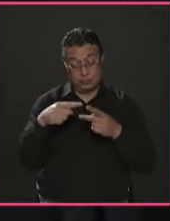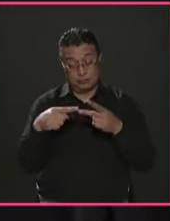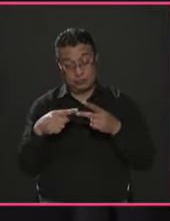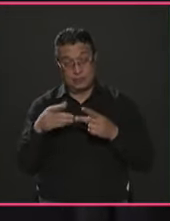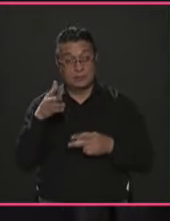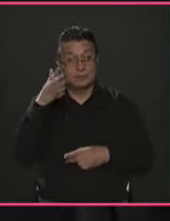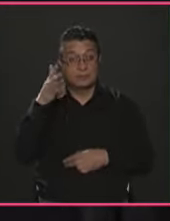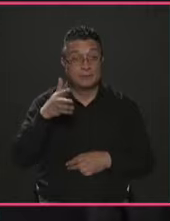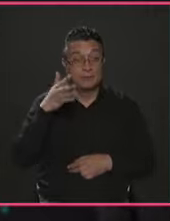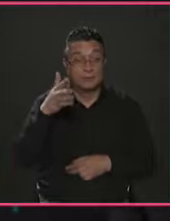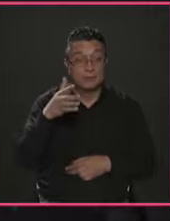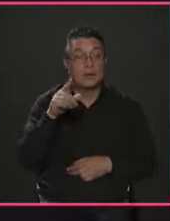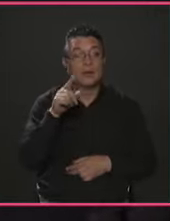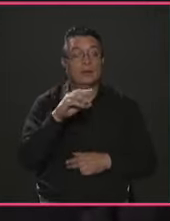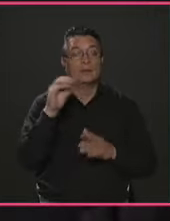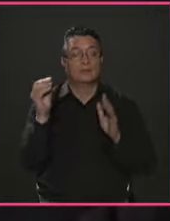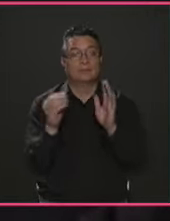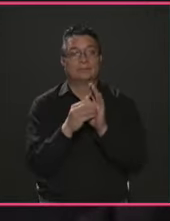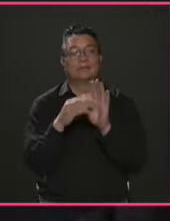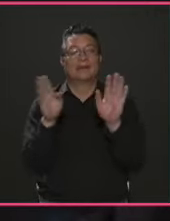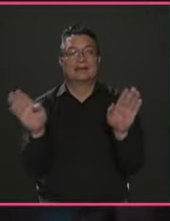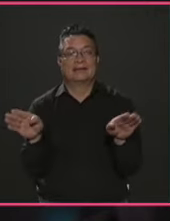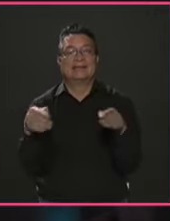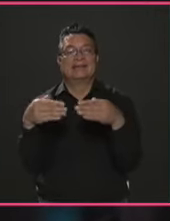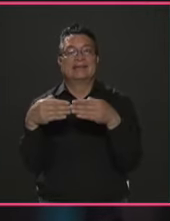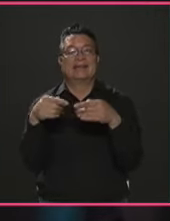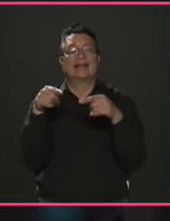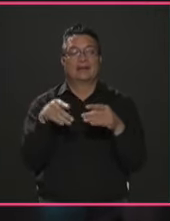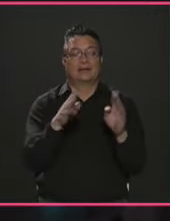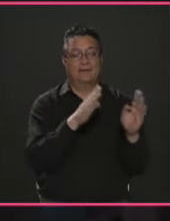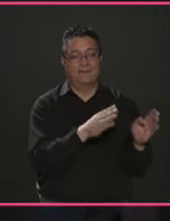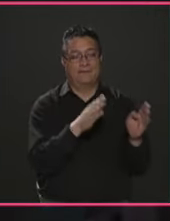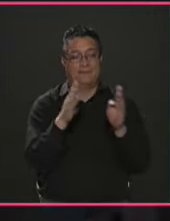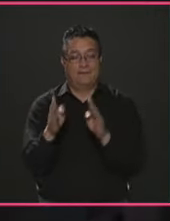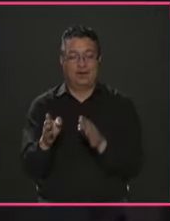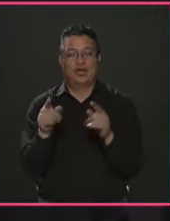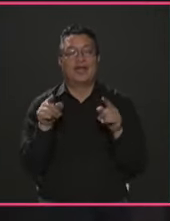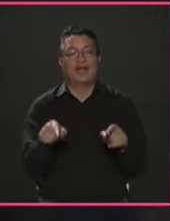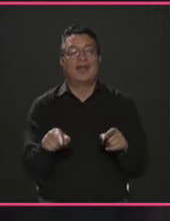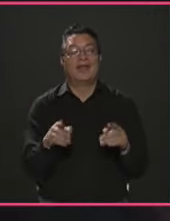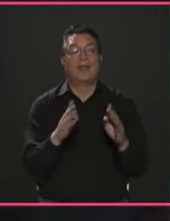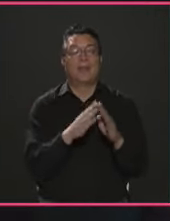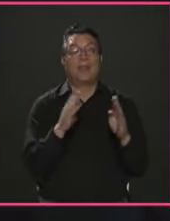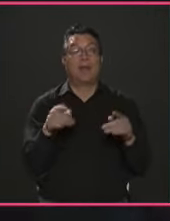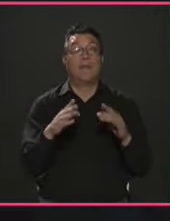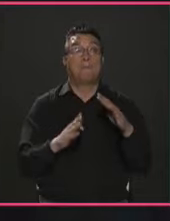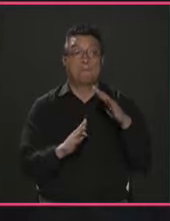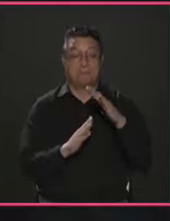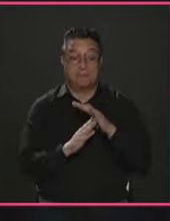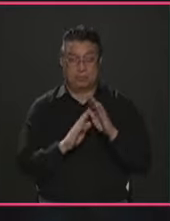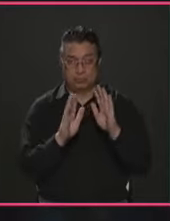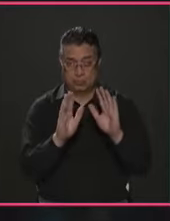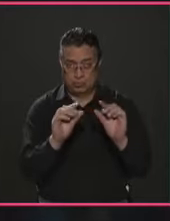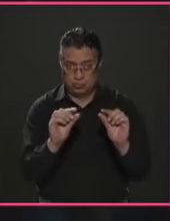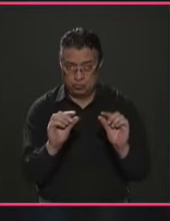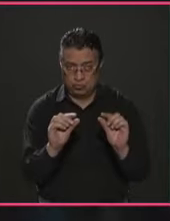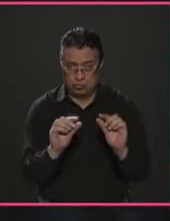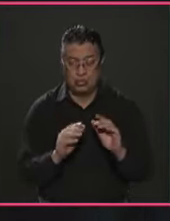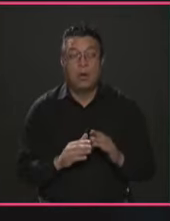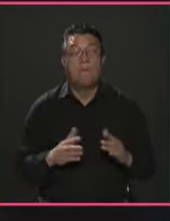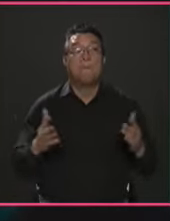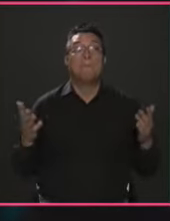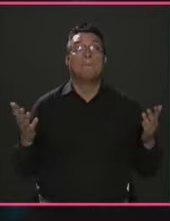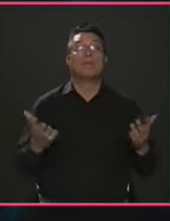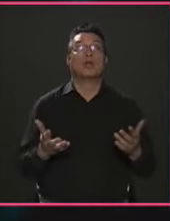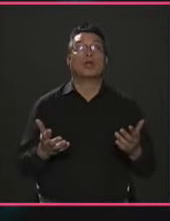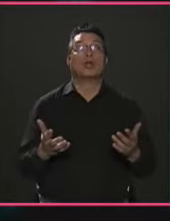expositor marcará el cierre de este bloque Así que los invitamos a tomarse esa pausa pero no todavía porque